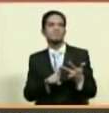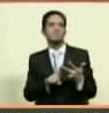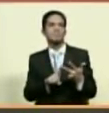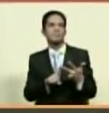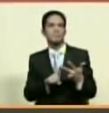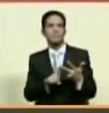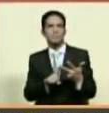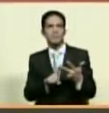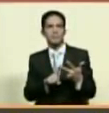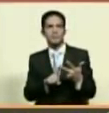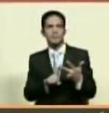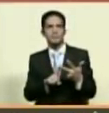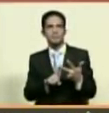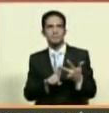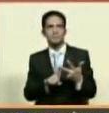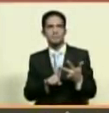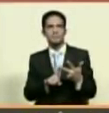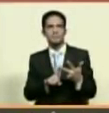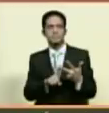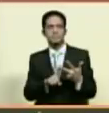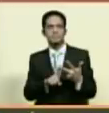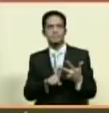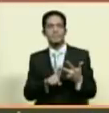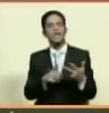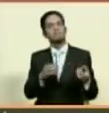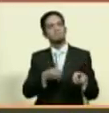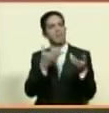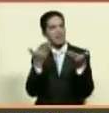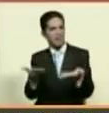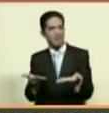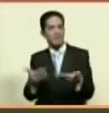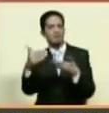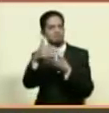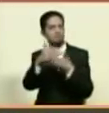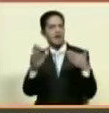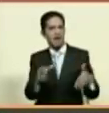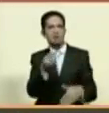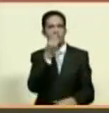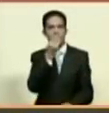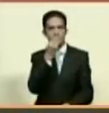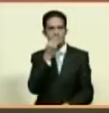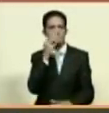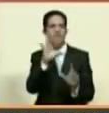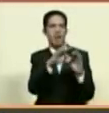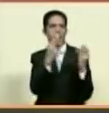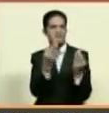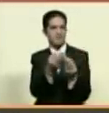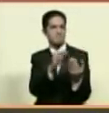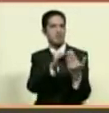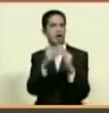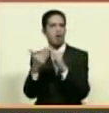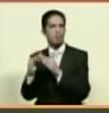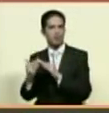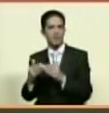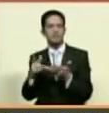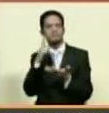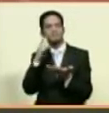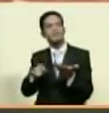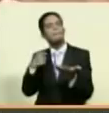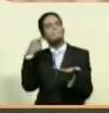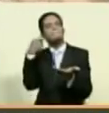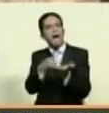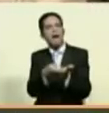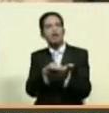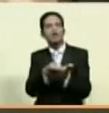de lo que son los CLAP y la entrega a las familias, los CLAP, el pago del bono